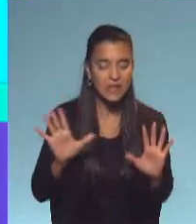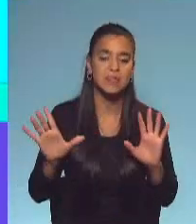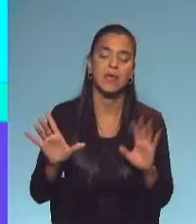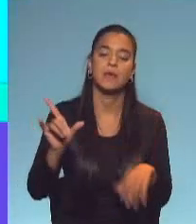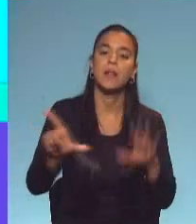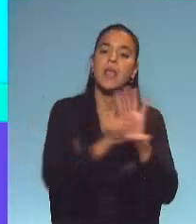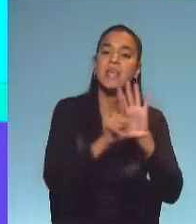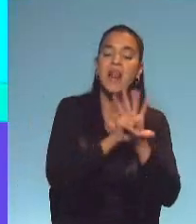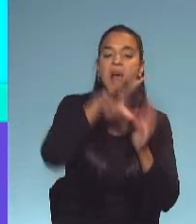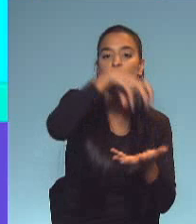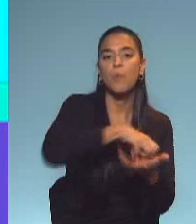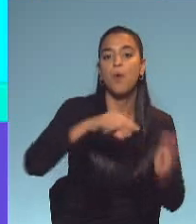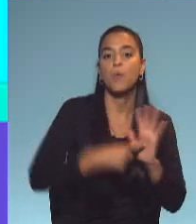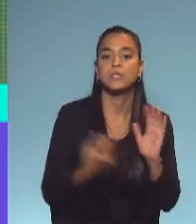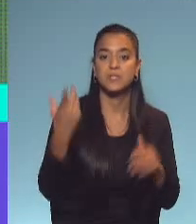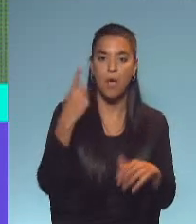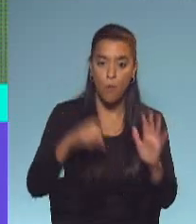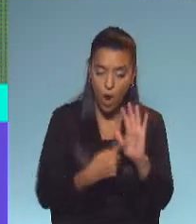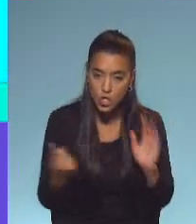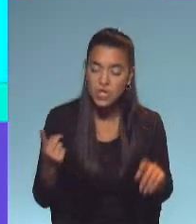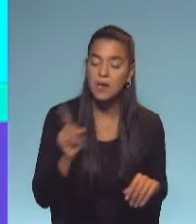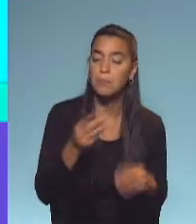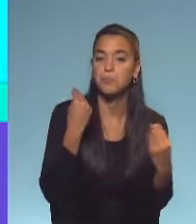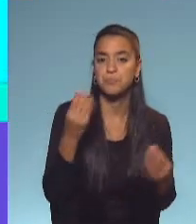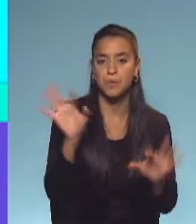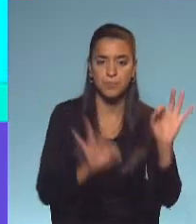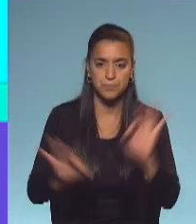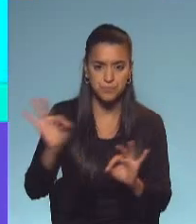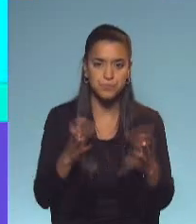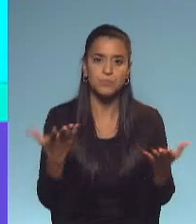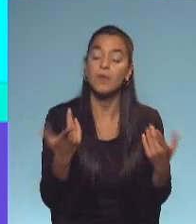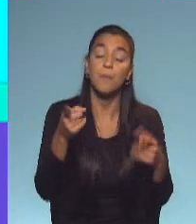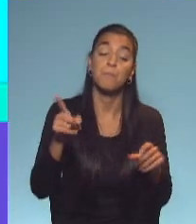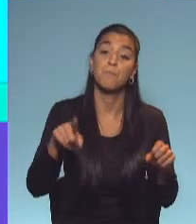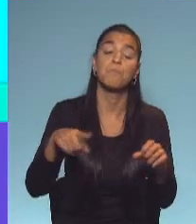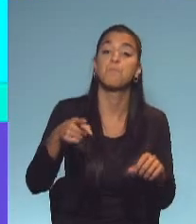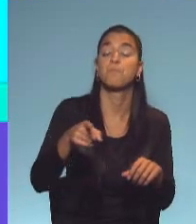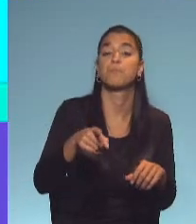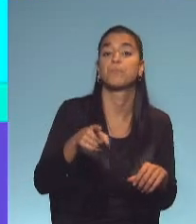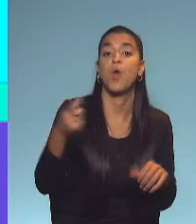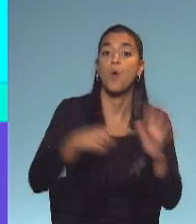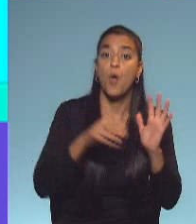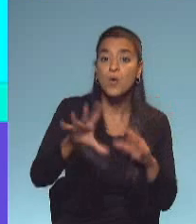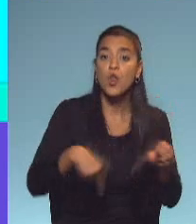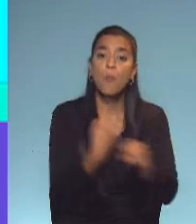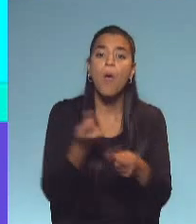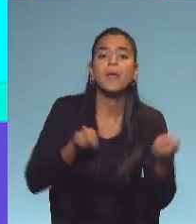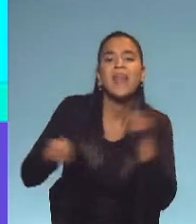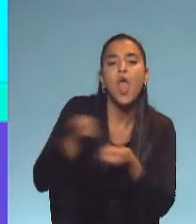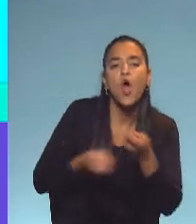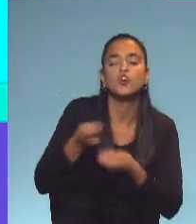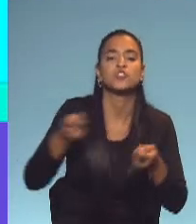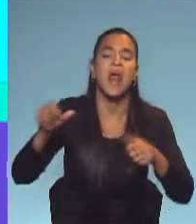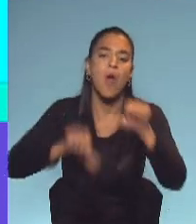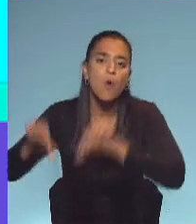legislatura de la provincia de Buenos Aires, porque ingresa un proyecto. No, pero aparte no puede la provincia de Buenos Aires negociar con laboratorios o